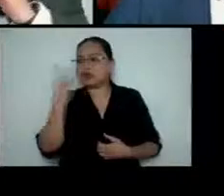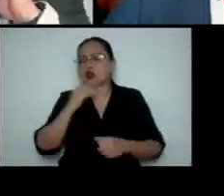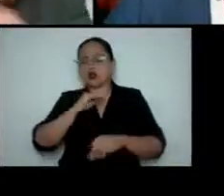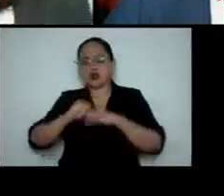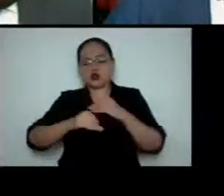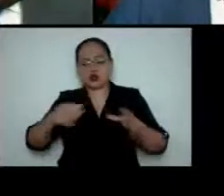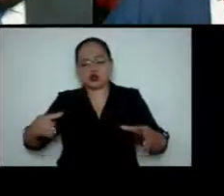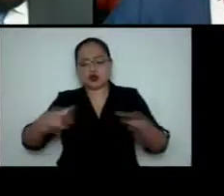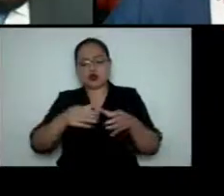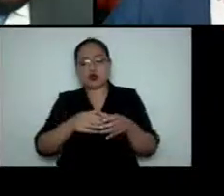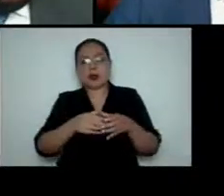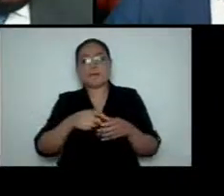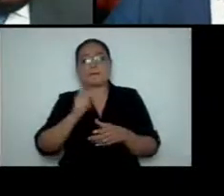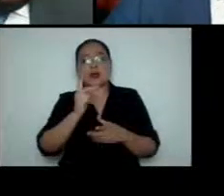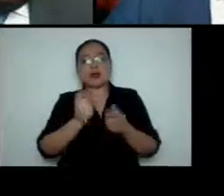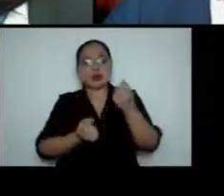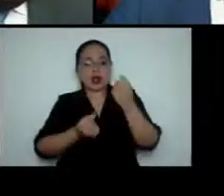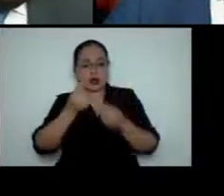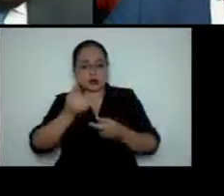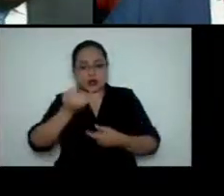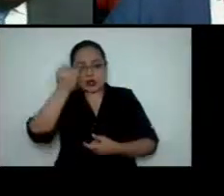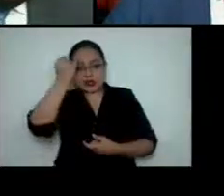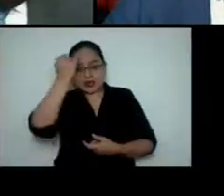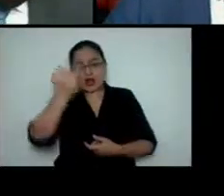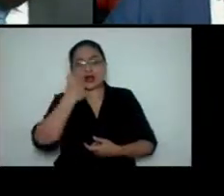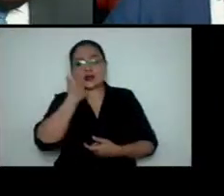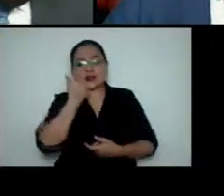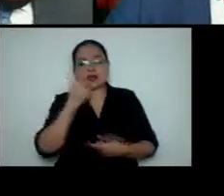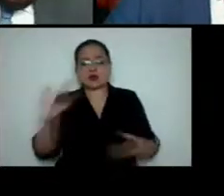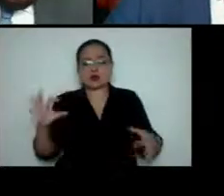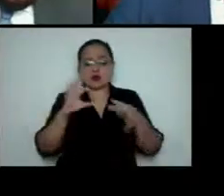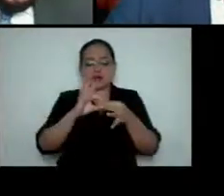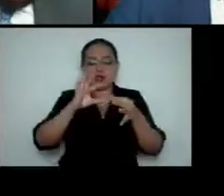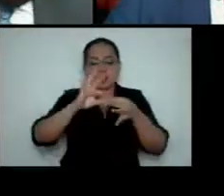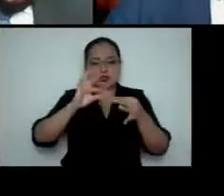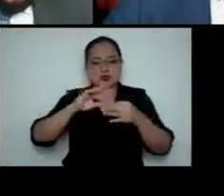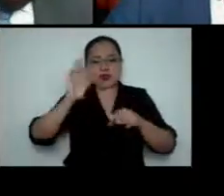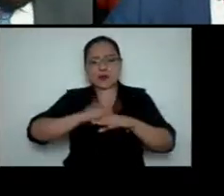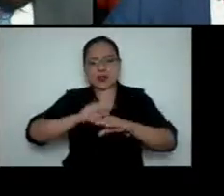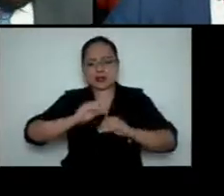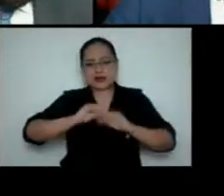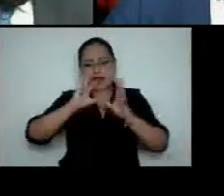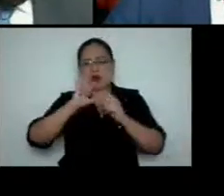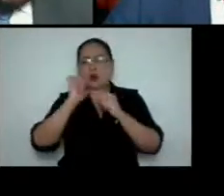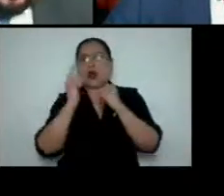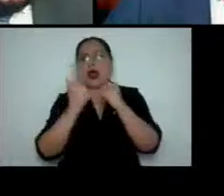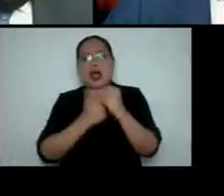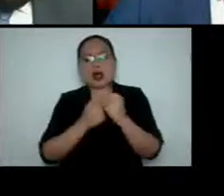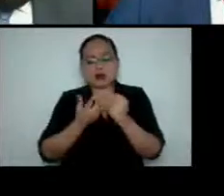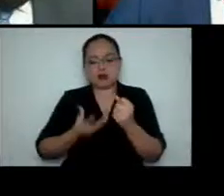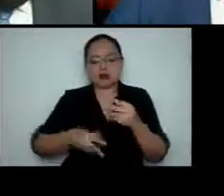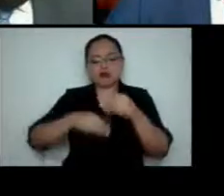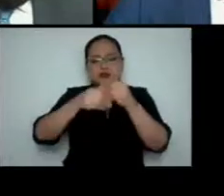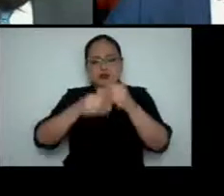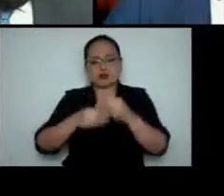coordinación, pero en unas partes llevaré un voto particular, parcial. Gracias, Gustavo.